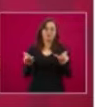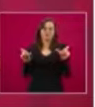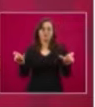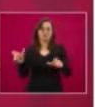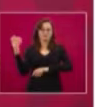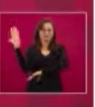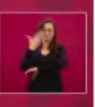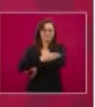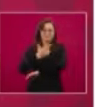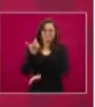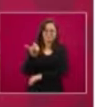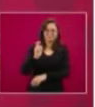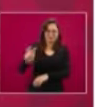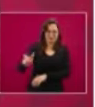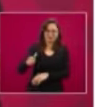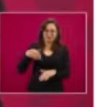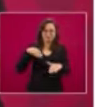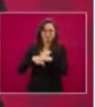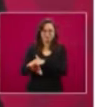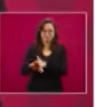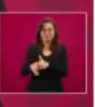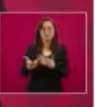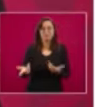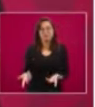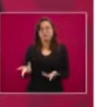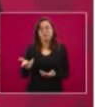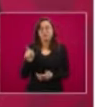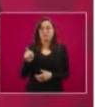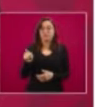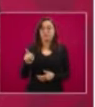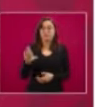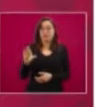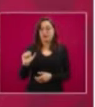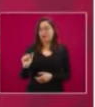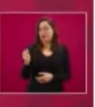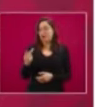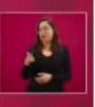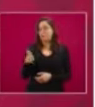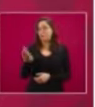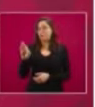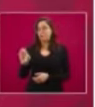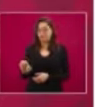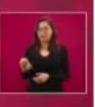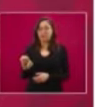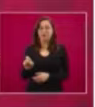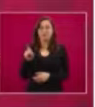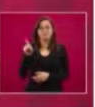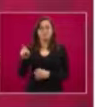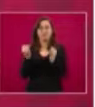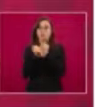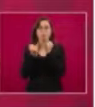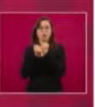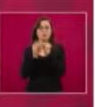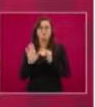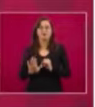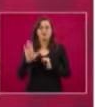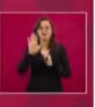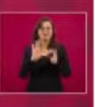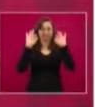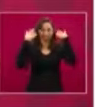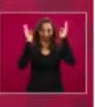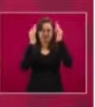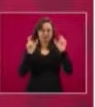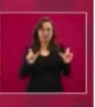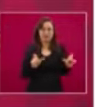vez que tenemos un gran descenso en la inseguridad. 22%